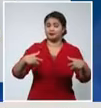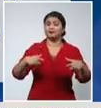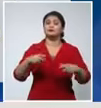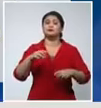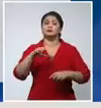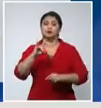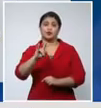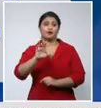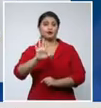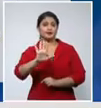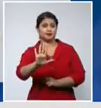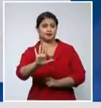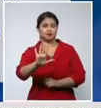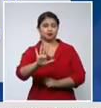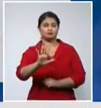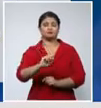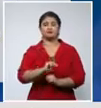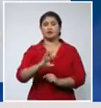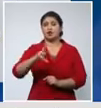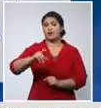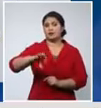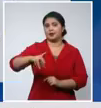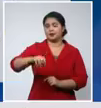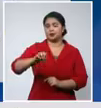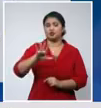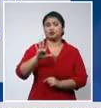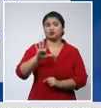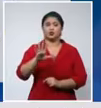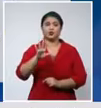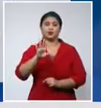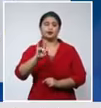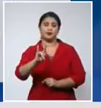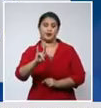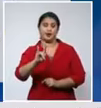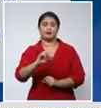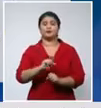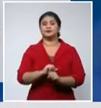95, igual que Pinar del Río, 59,